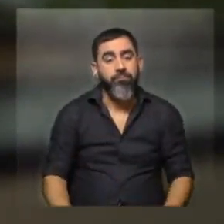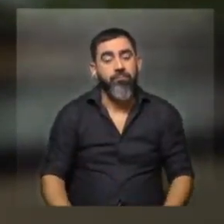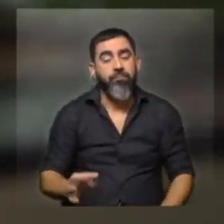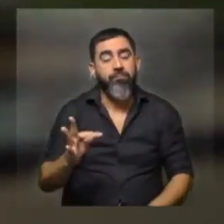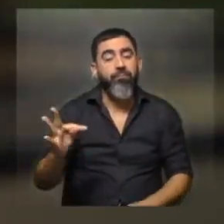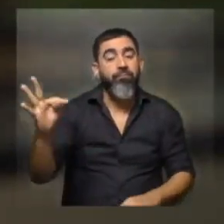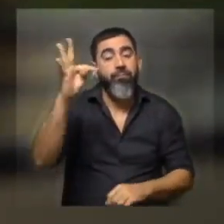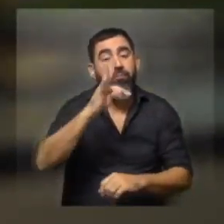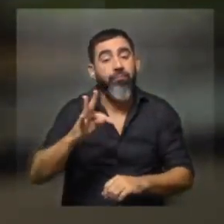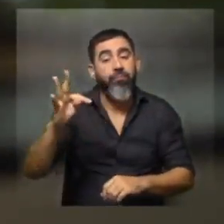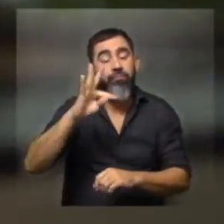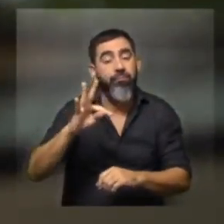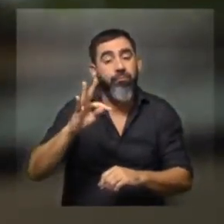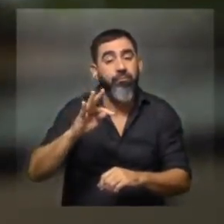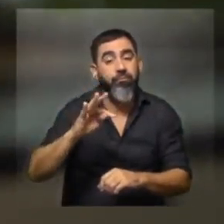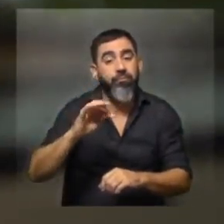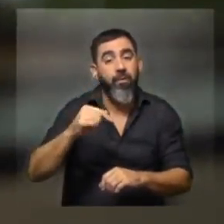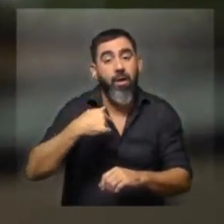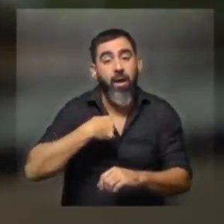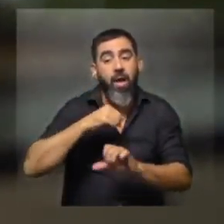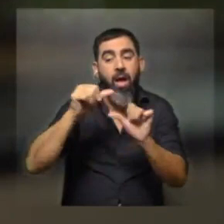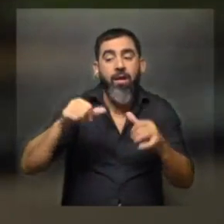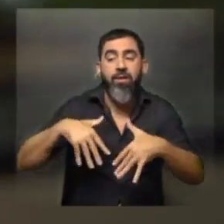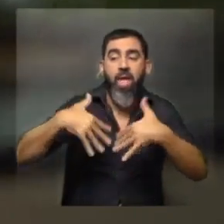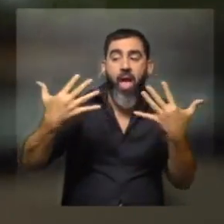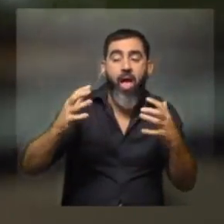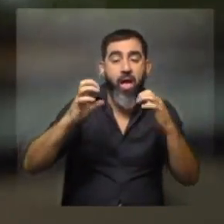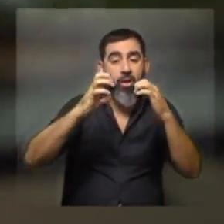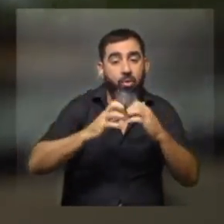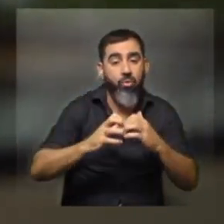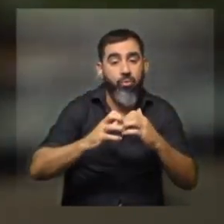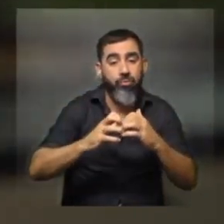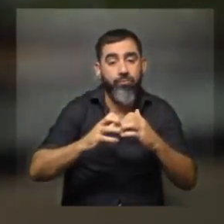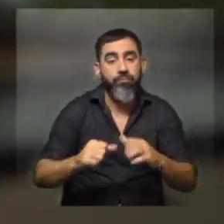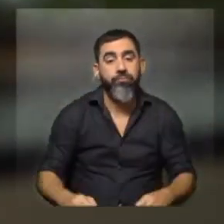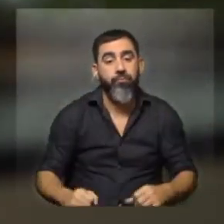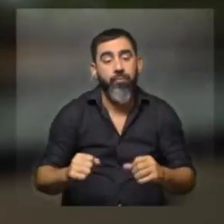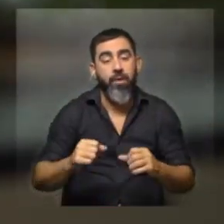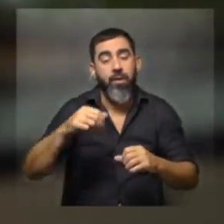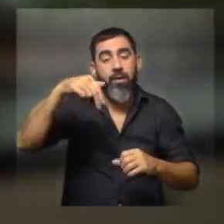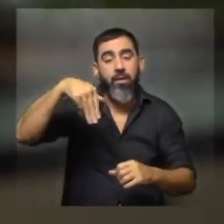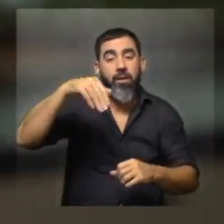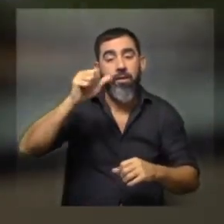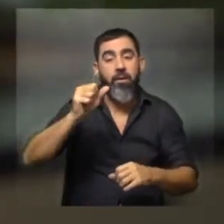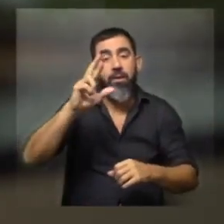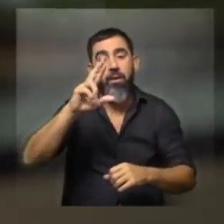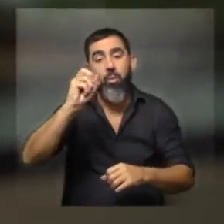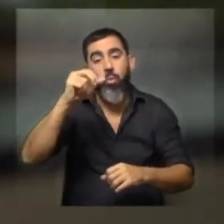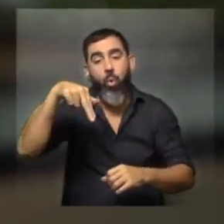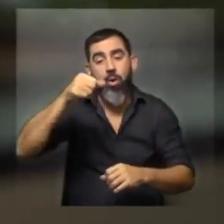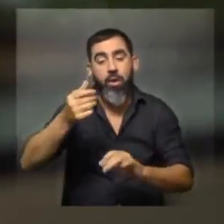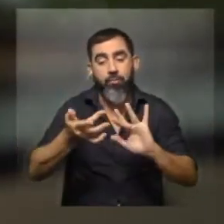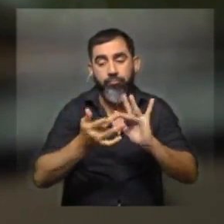teoría de que mientras uno hace algo en el cerebro, las neuronas se comunican